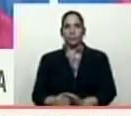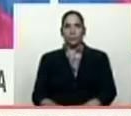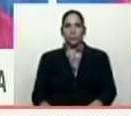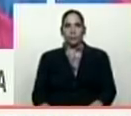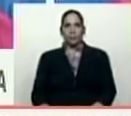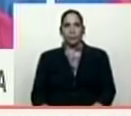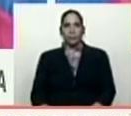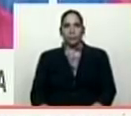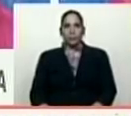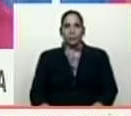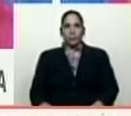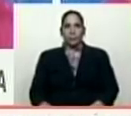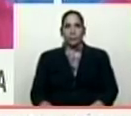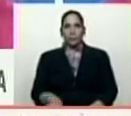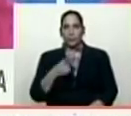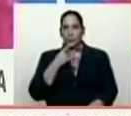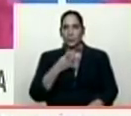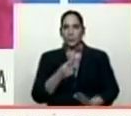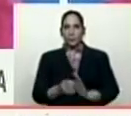Considerando